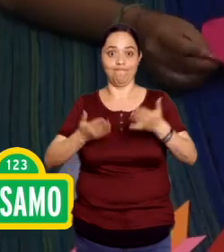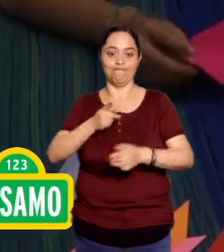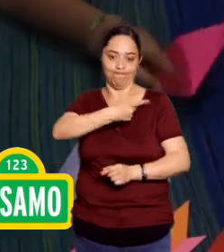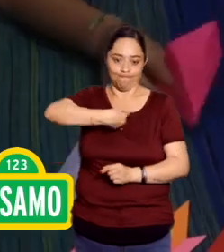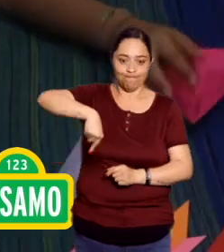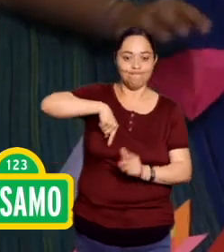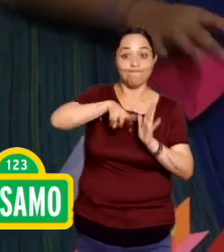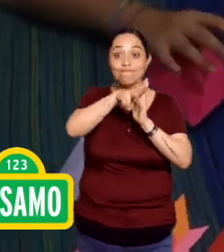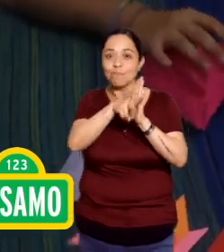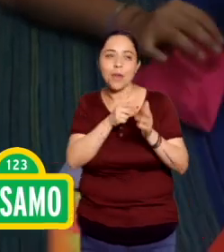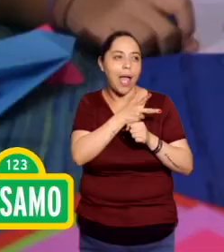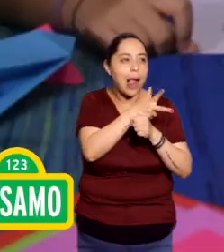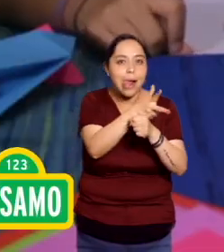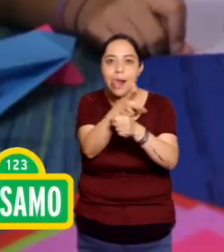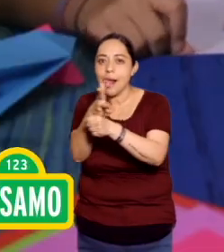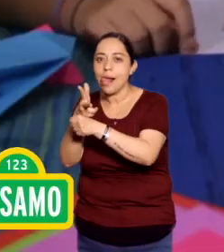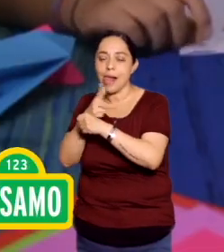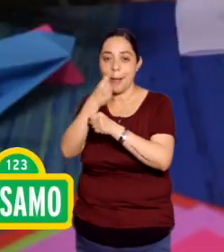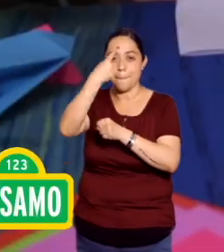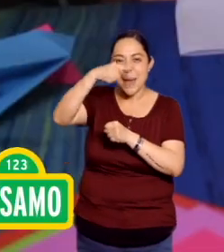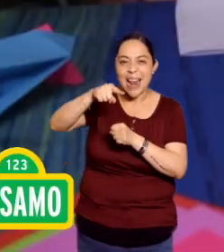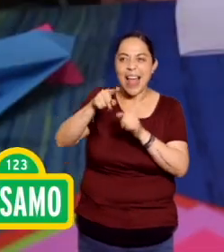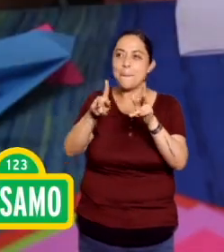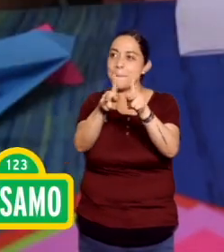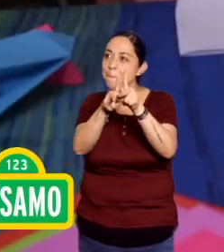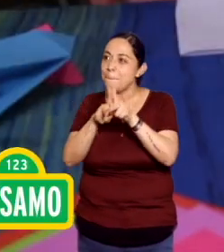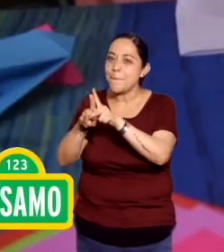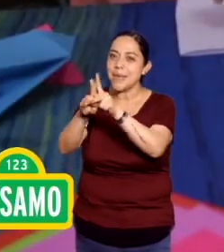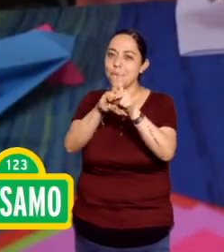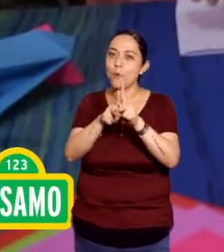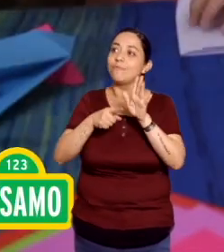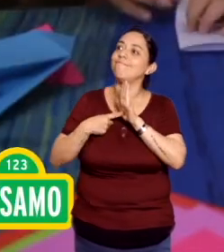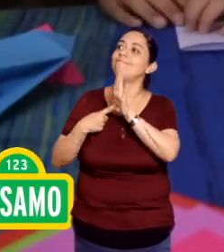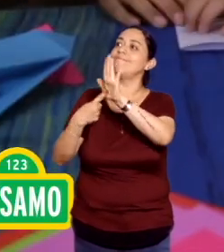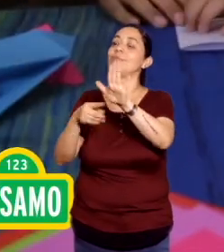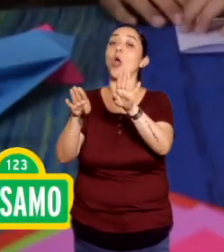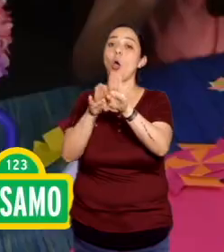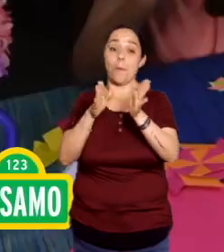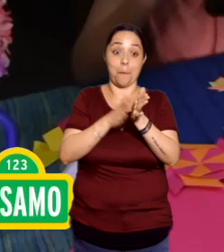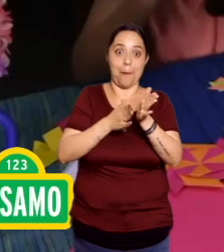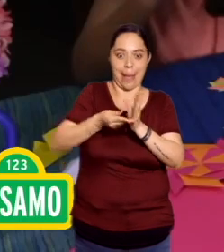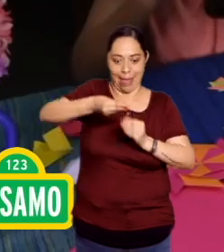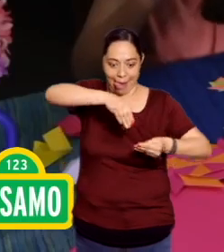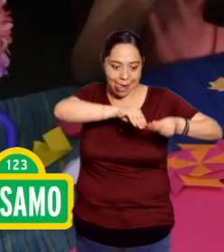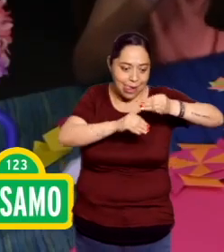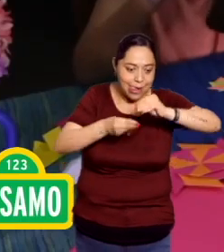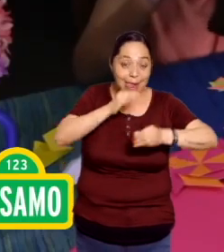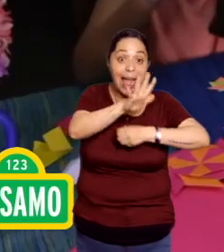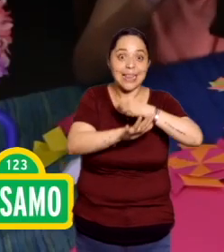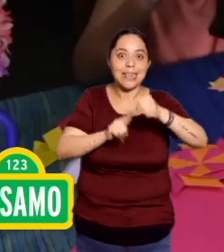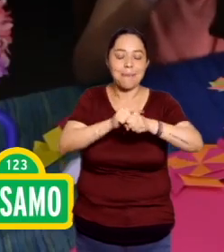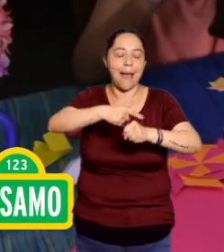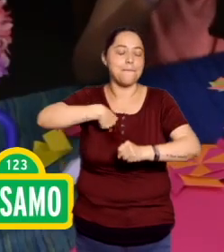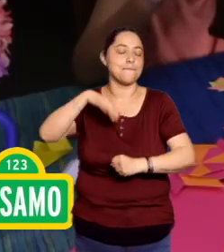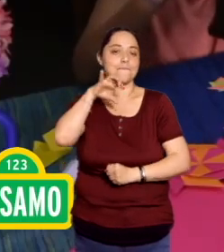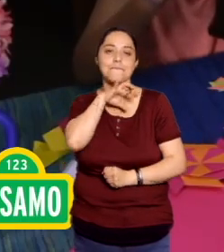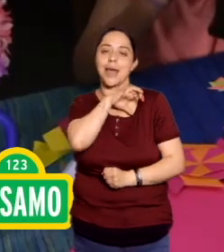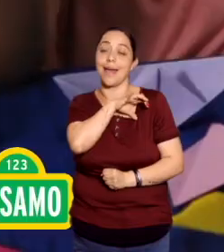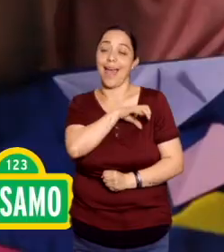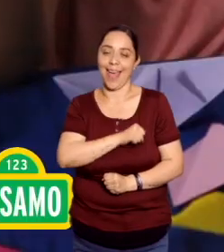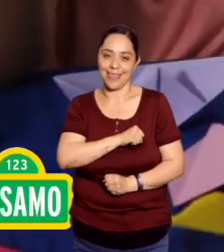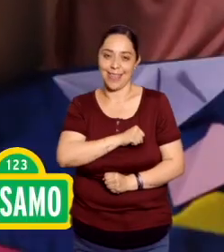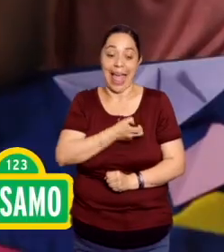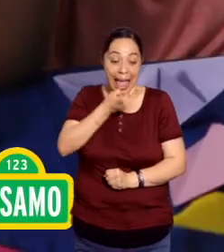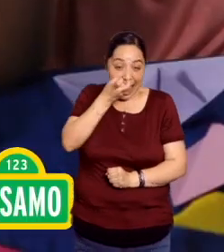Otro video para enseñarles a nuestros primos cómo hacemos figuras de papel. Las figuras de animales son mis